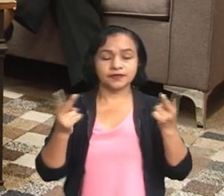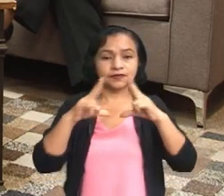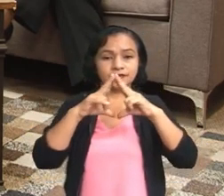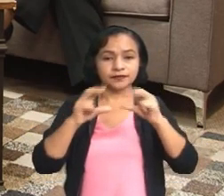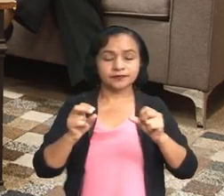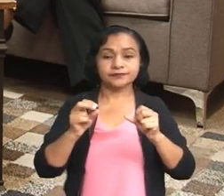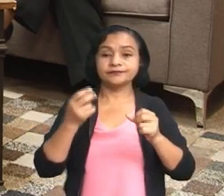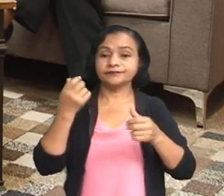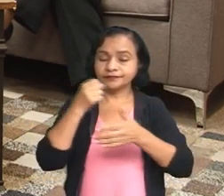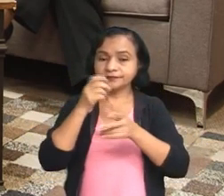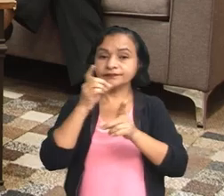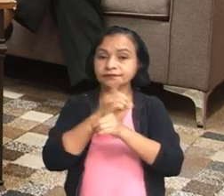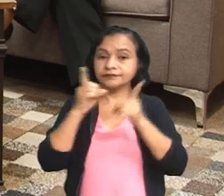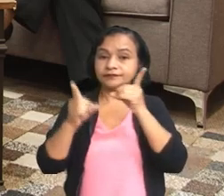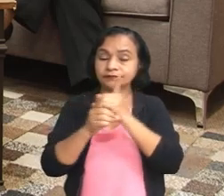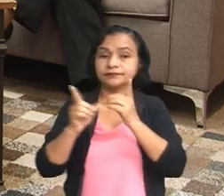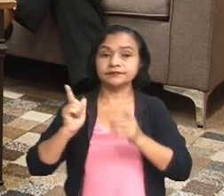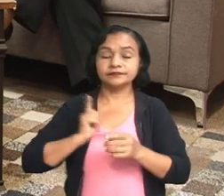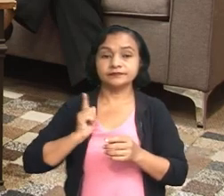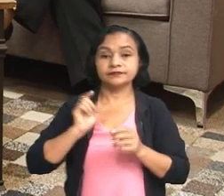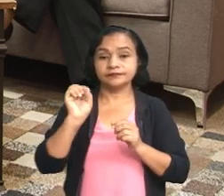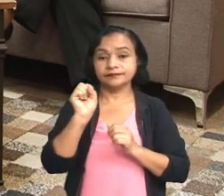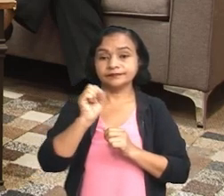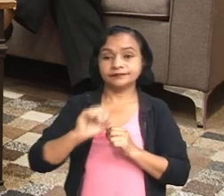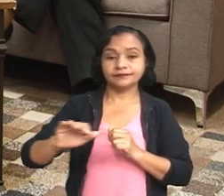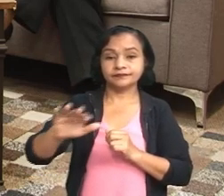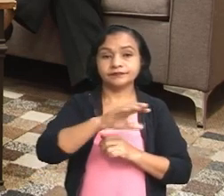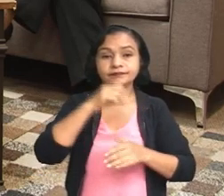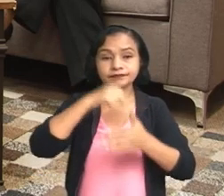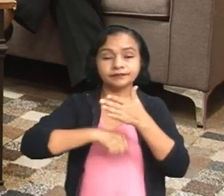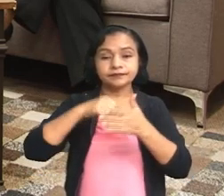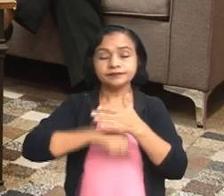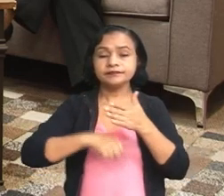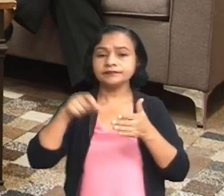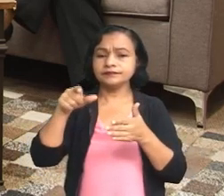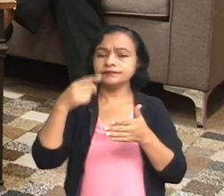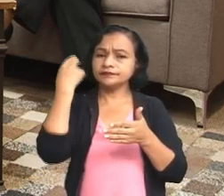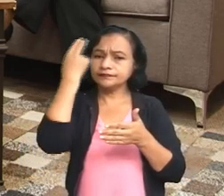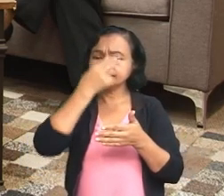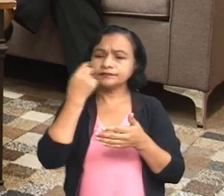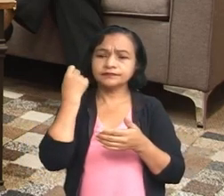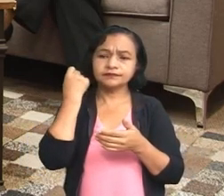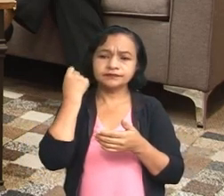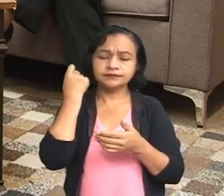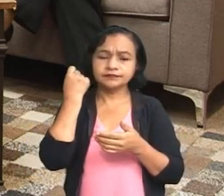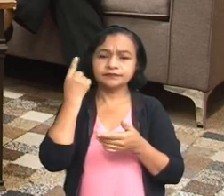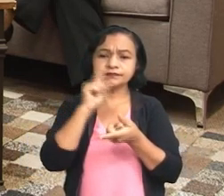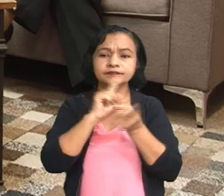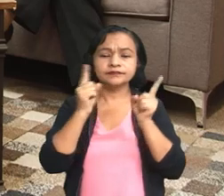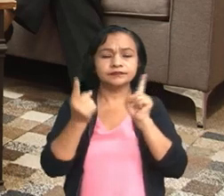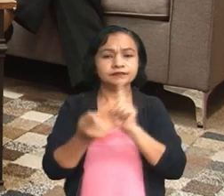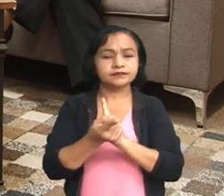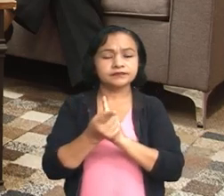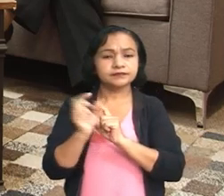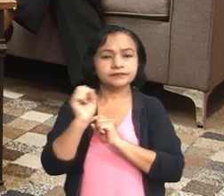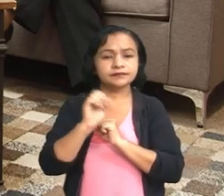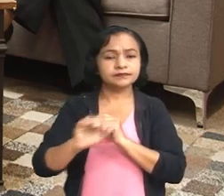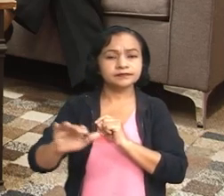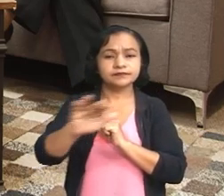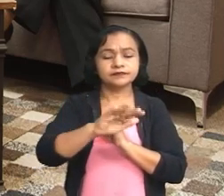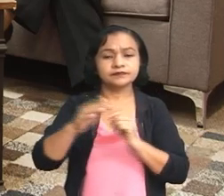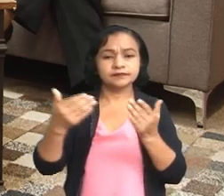gran reto que tenemos como sociedad y además un desafío, compañera Patricia, entender lo que implica y las transformaciones sociales que